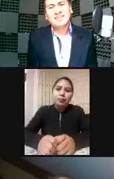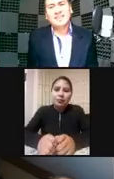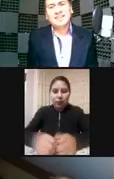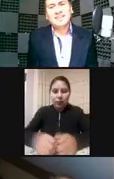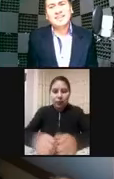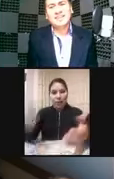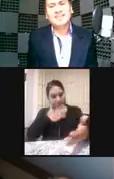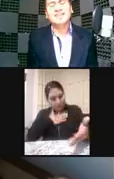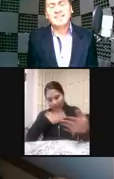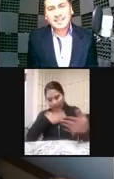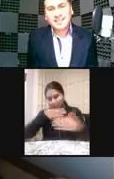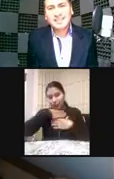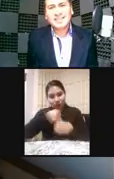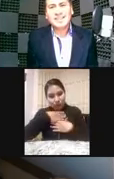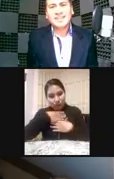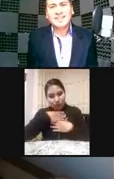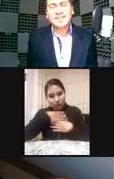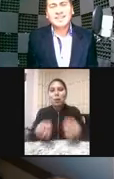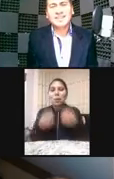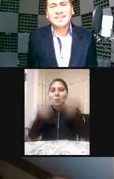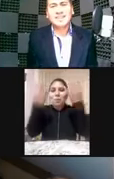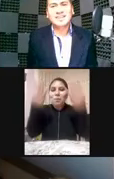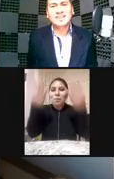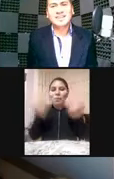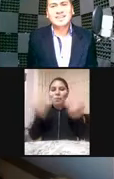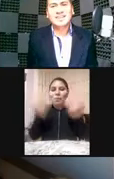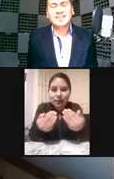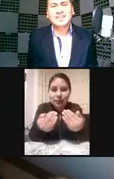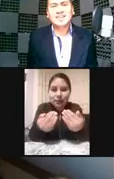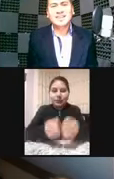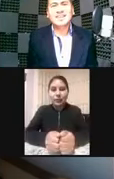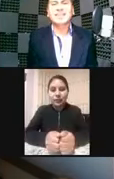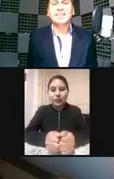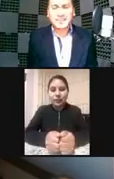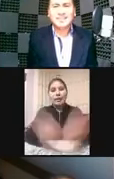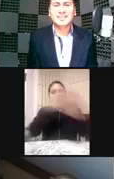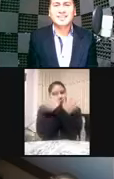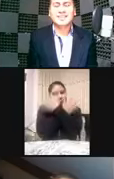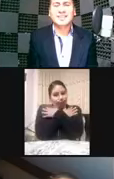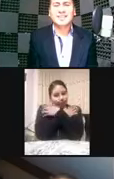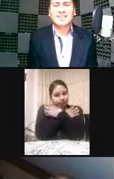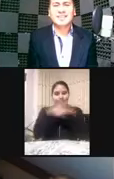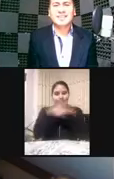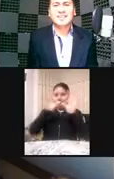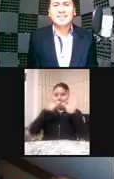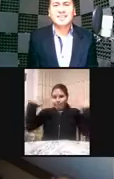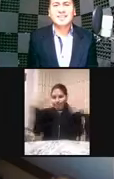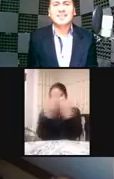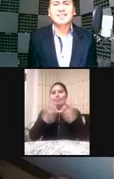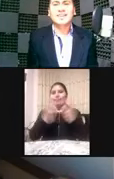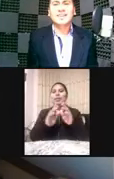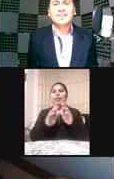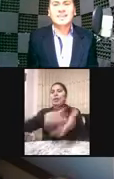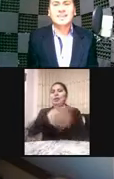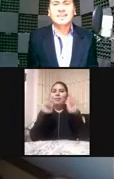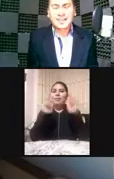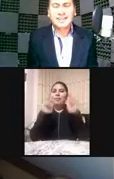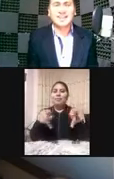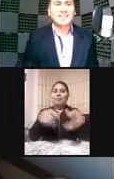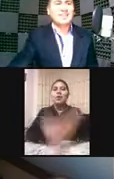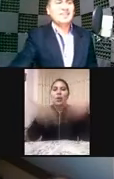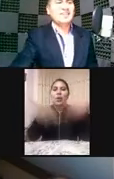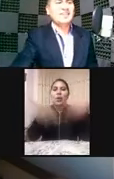vivo. Muchas gracias. Bueno, saludar también a los padres de familia, a todos los presentes, ¿no? Bueno, hoy vamos a hablar de